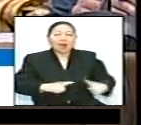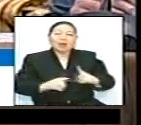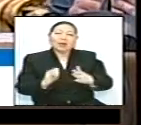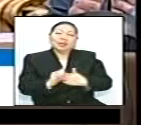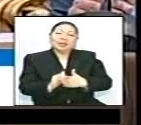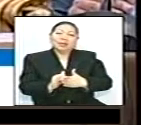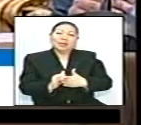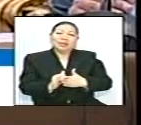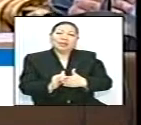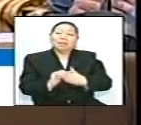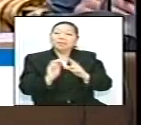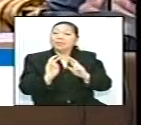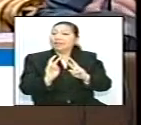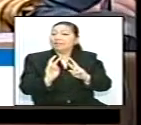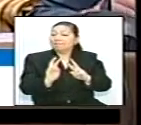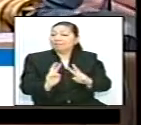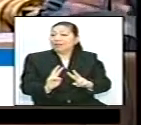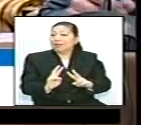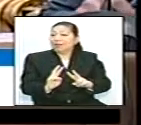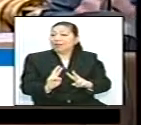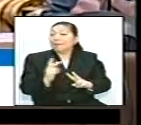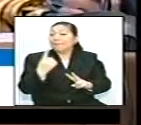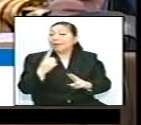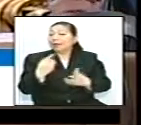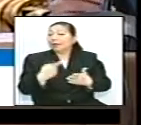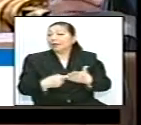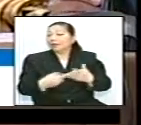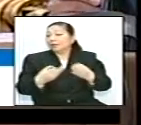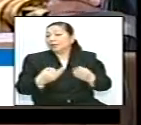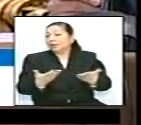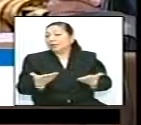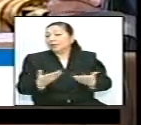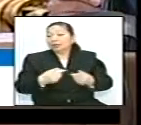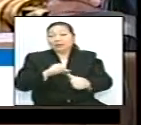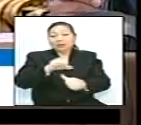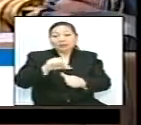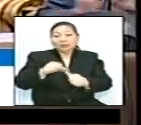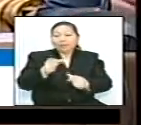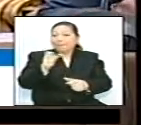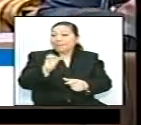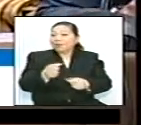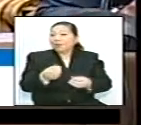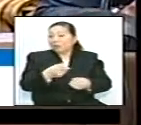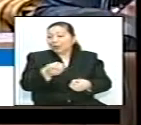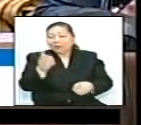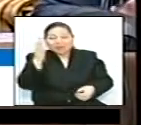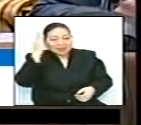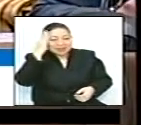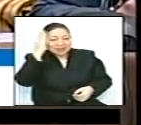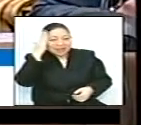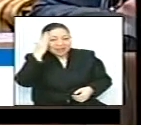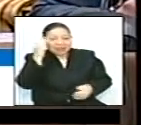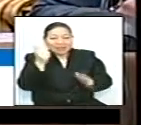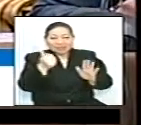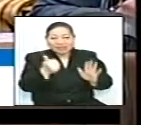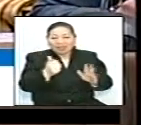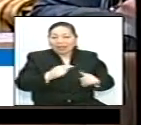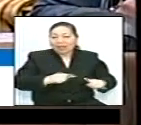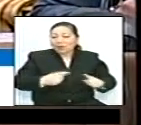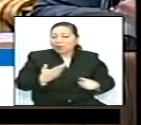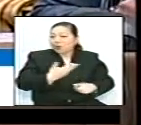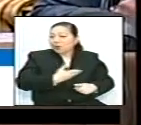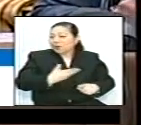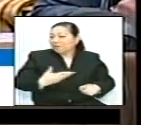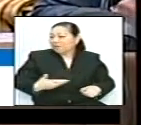ya contemplar y para evitar justamente esa rotación de personal, como usted mismo lo ha dicho, de 6 gerentes de un